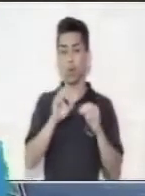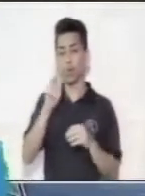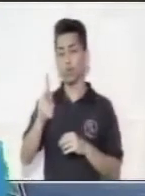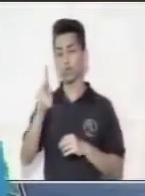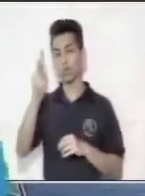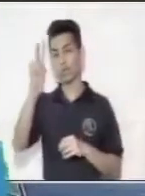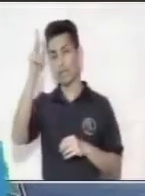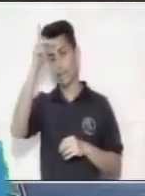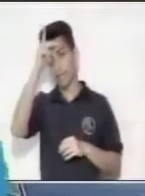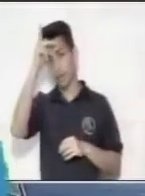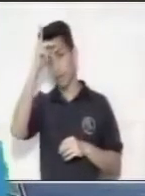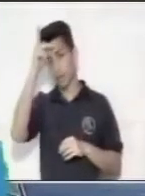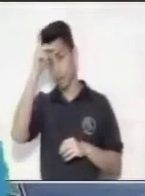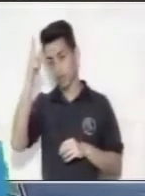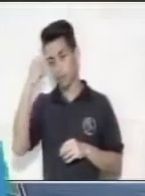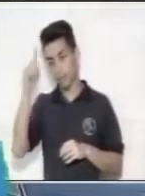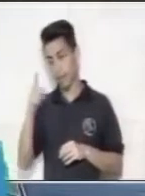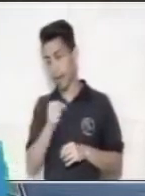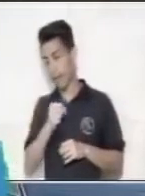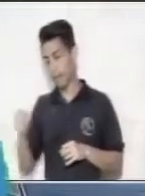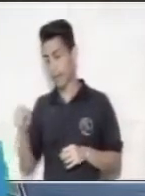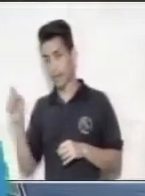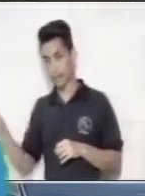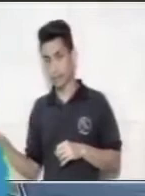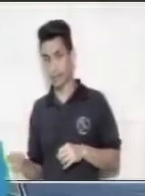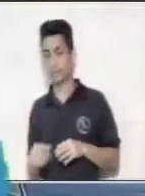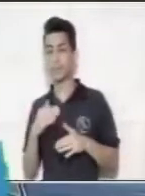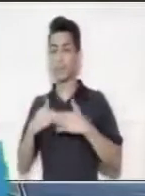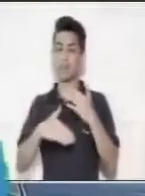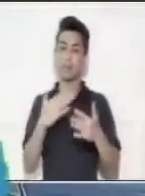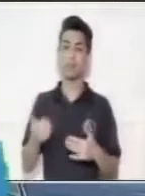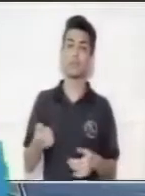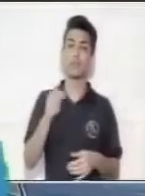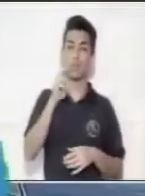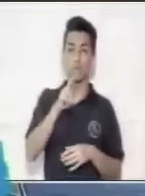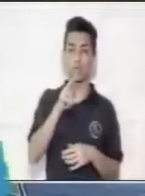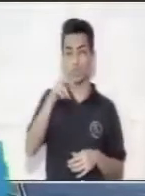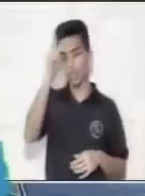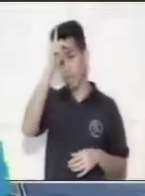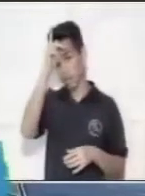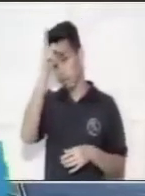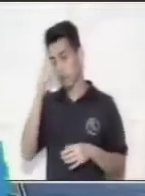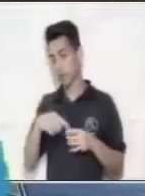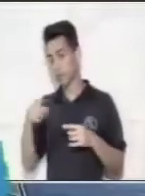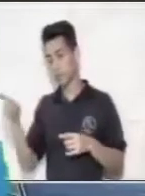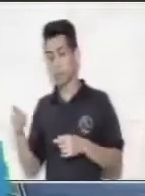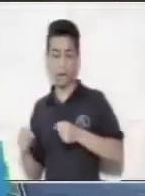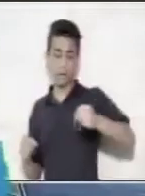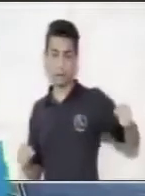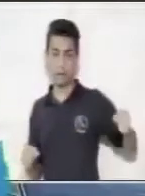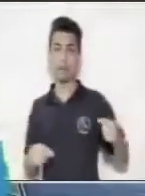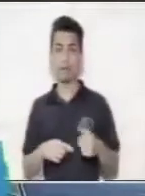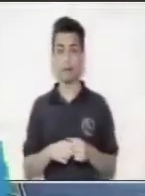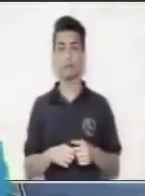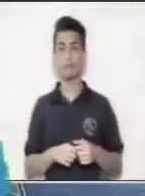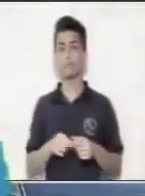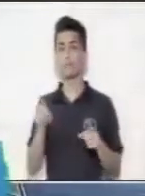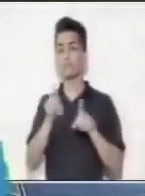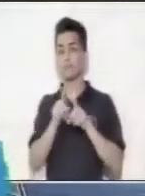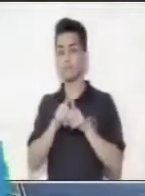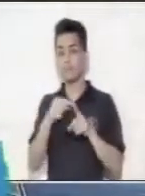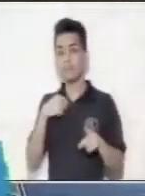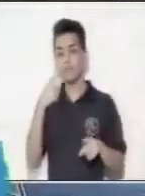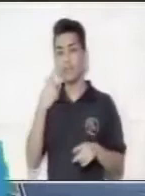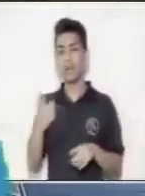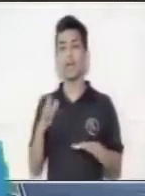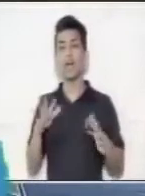kilómetros hacia la derecha y luego otros 2 o 1 a la izquierda, como cuando pedimos una dirección y nos guiamos